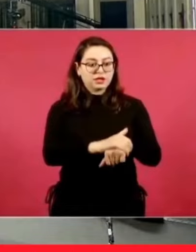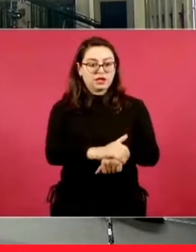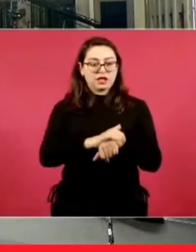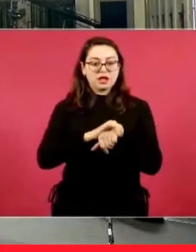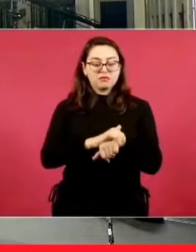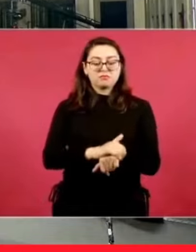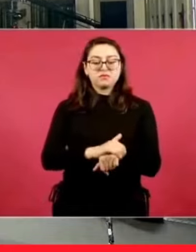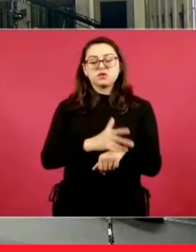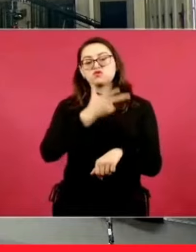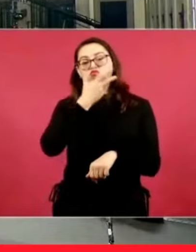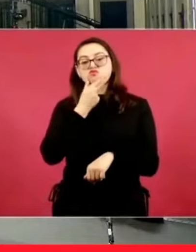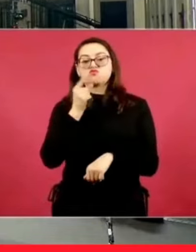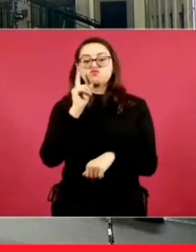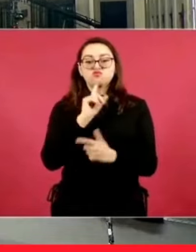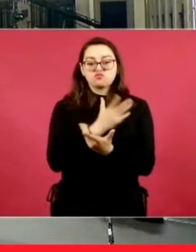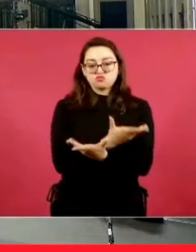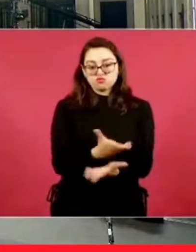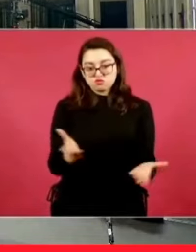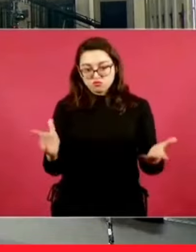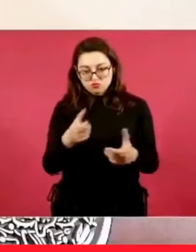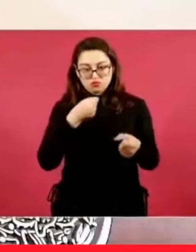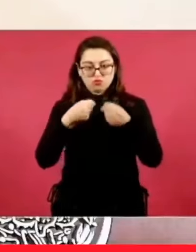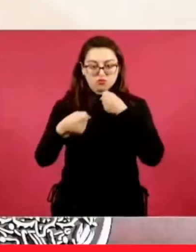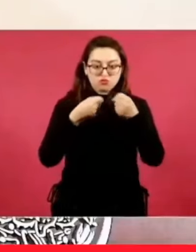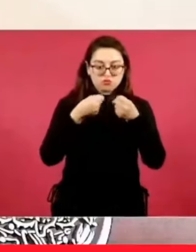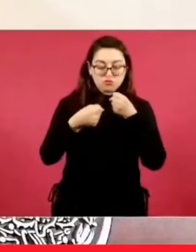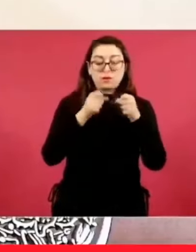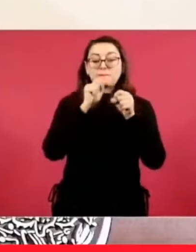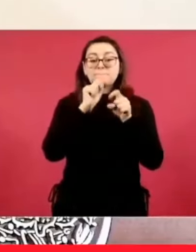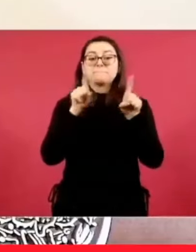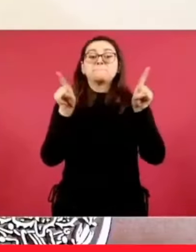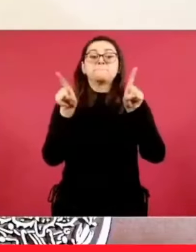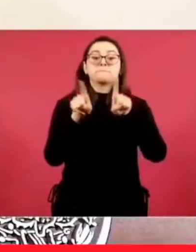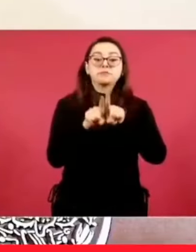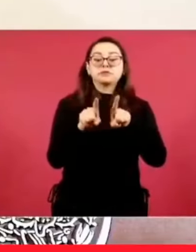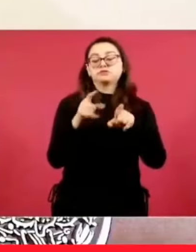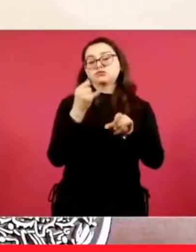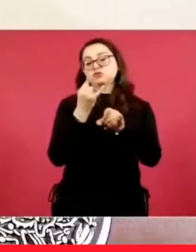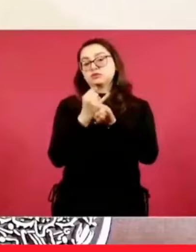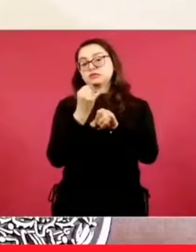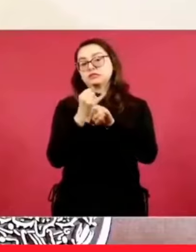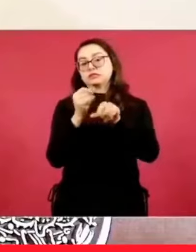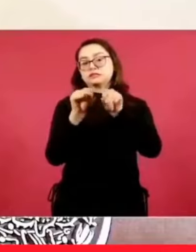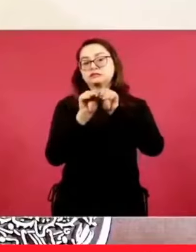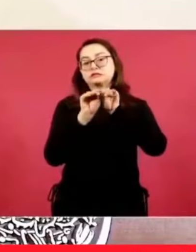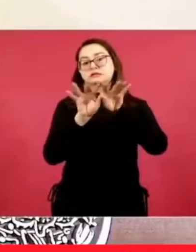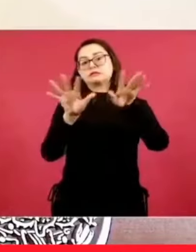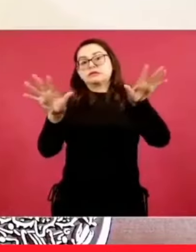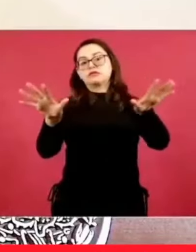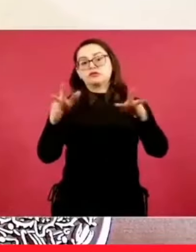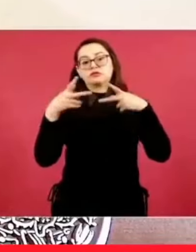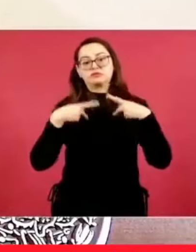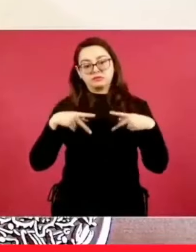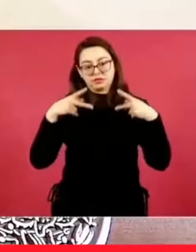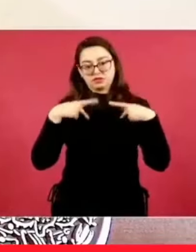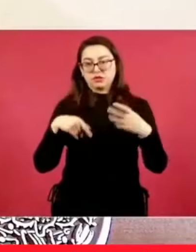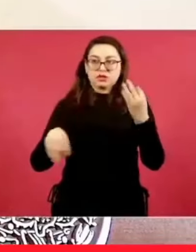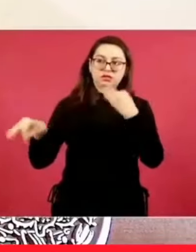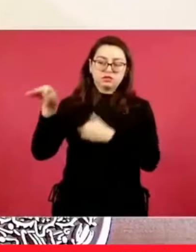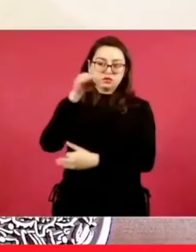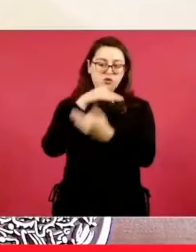de los medios y quienes nos siguen a través de los medios electrónicos y las plataformas.